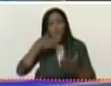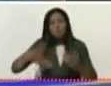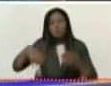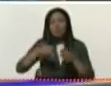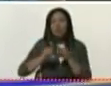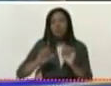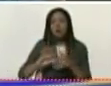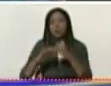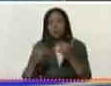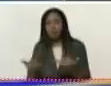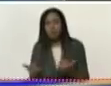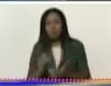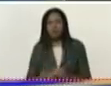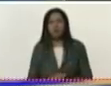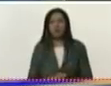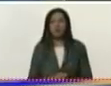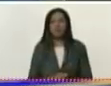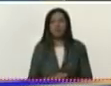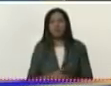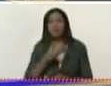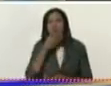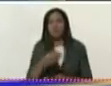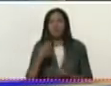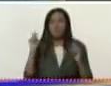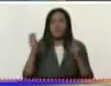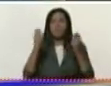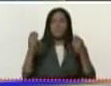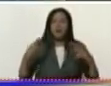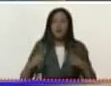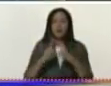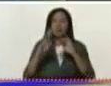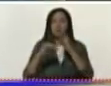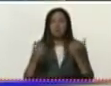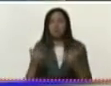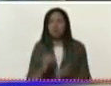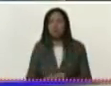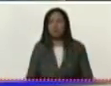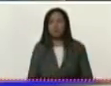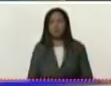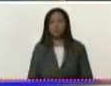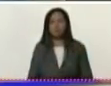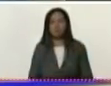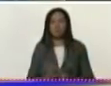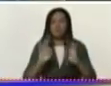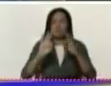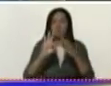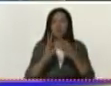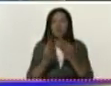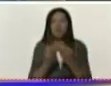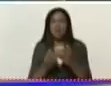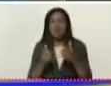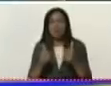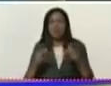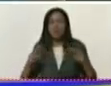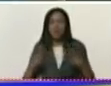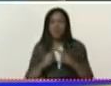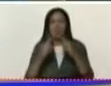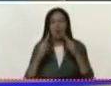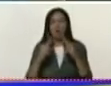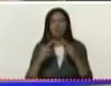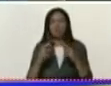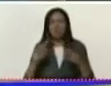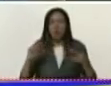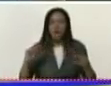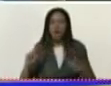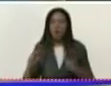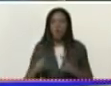que en estas épocas navideñas propiciemos el encuentro familiar, el encuentro y el reencuentro